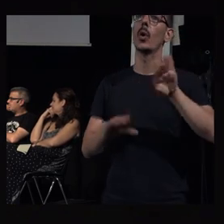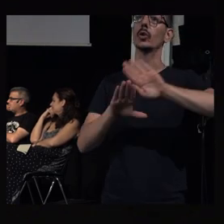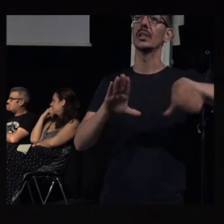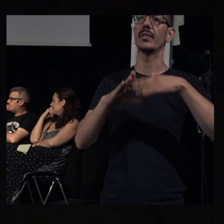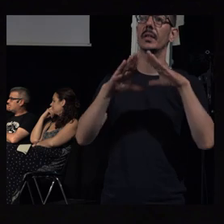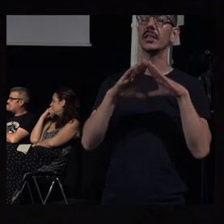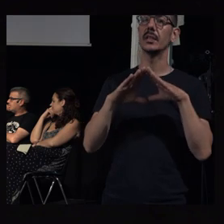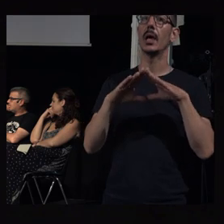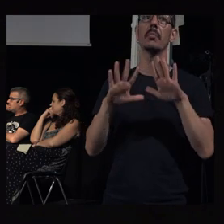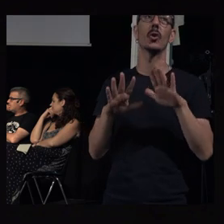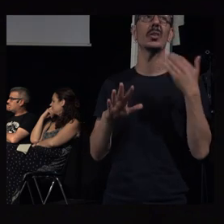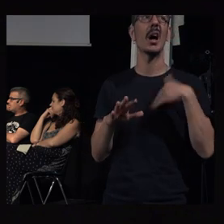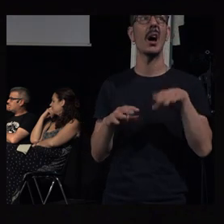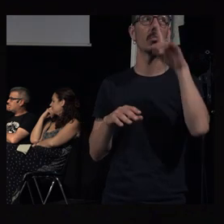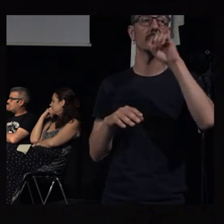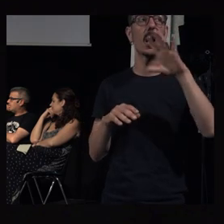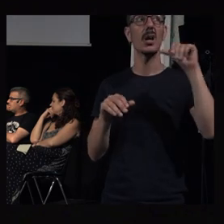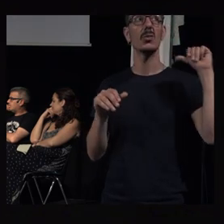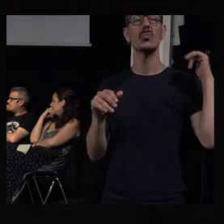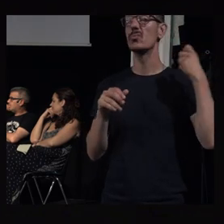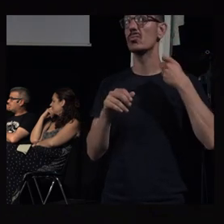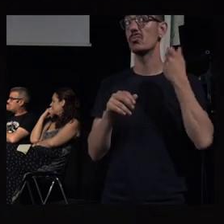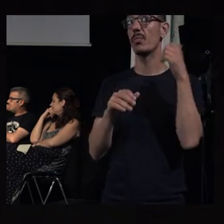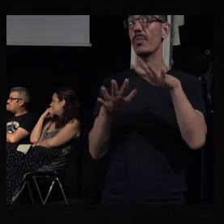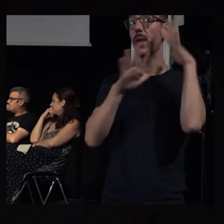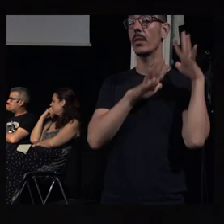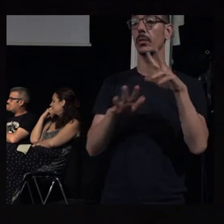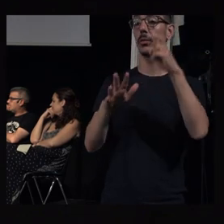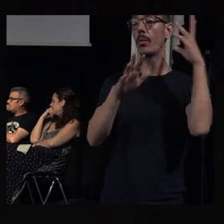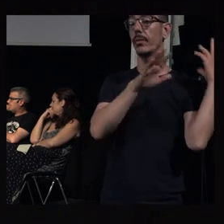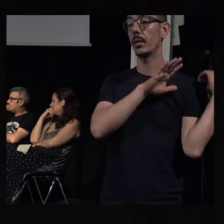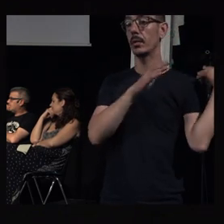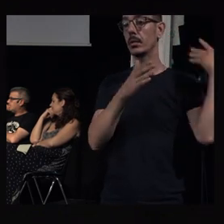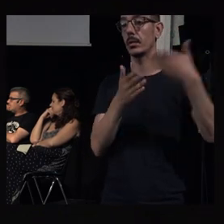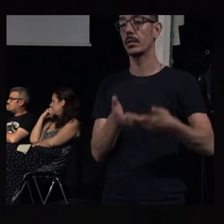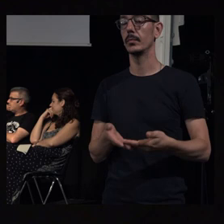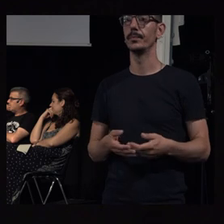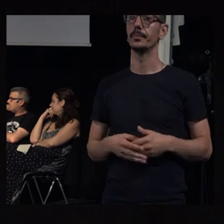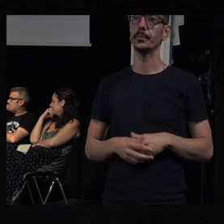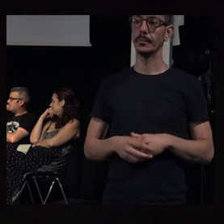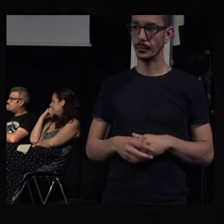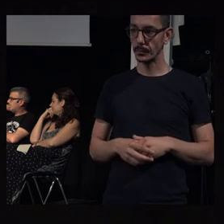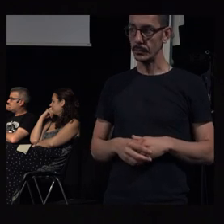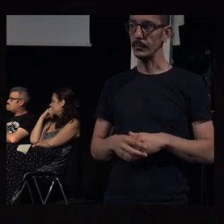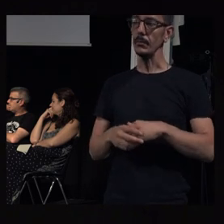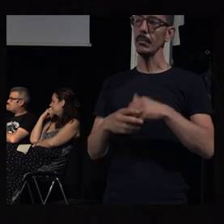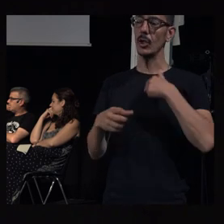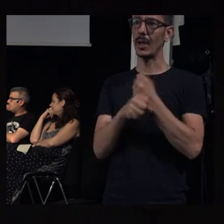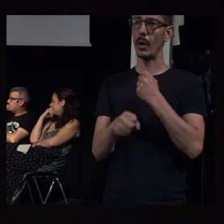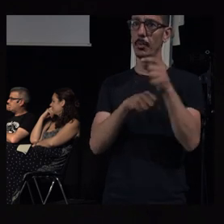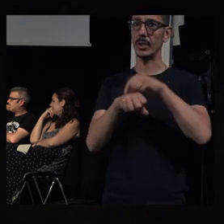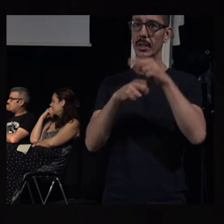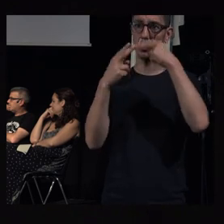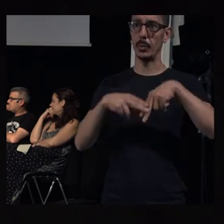desde hace más de, pues no sé ya cuántos años, más de 10, 11, 12 años, llevo trabajando en políticas públicas de igualdad.